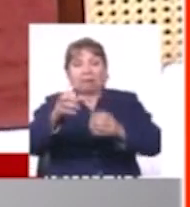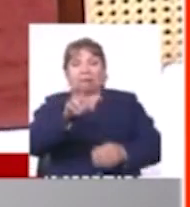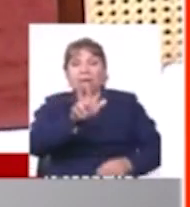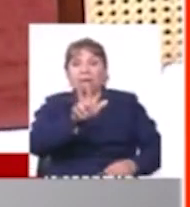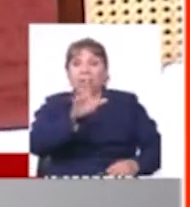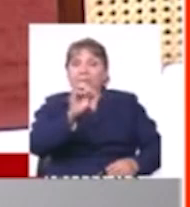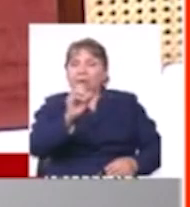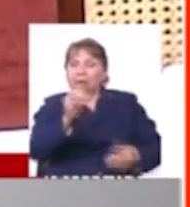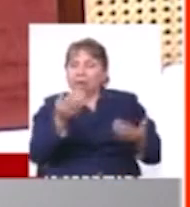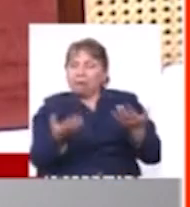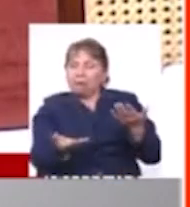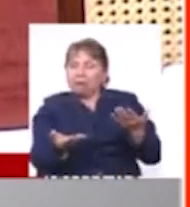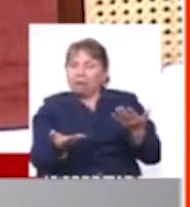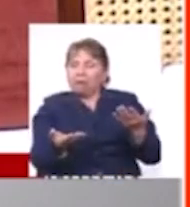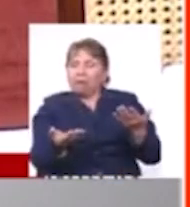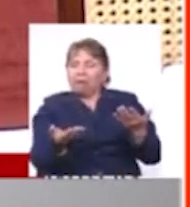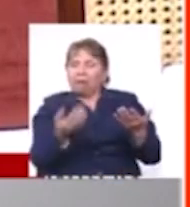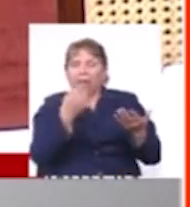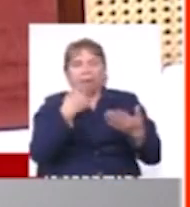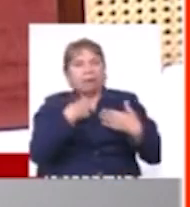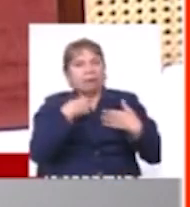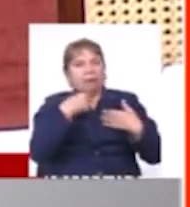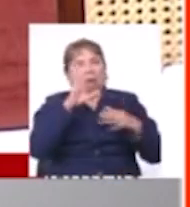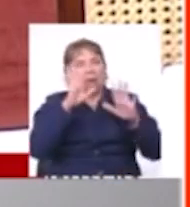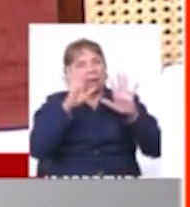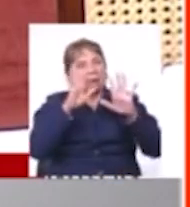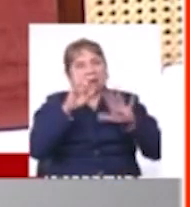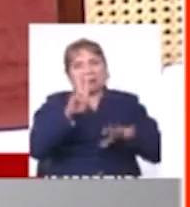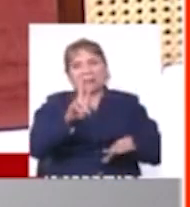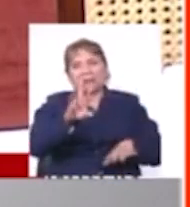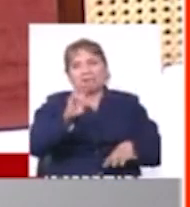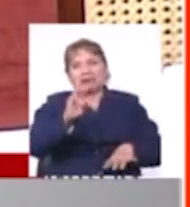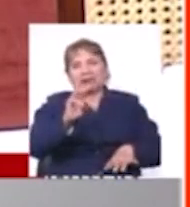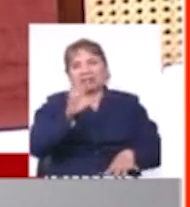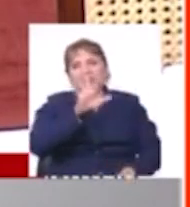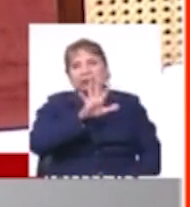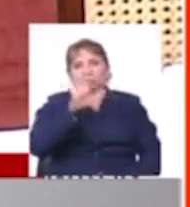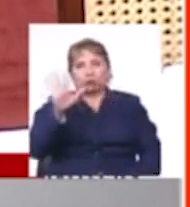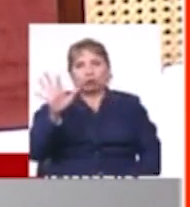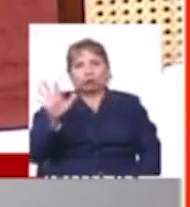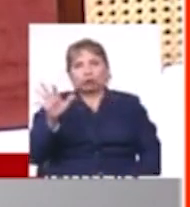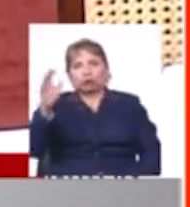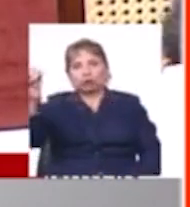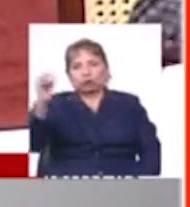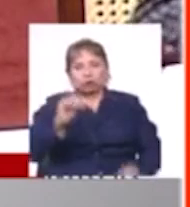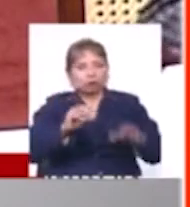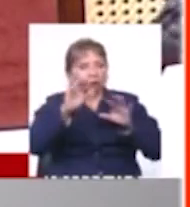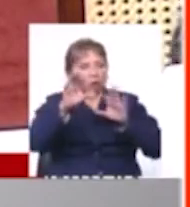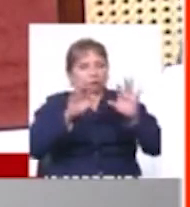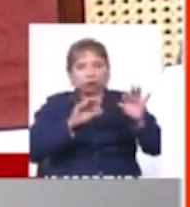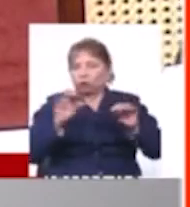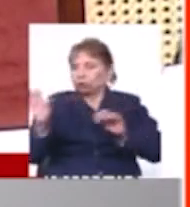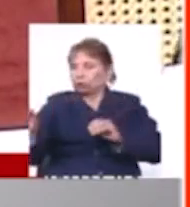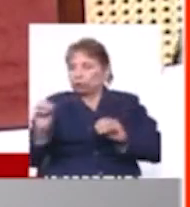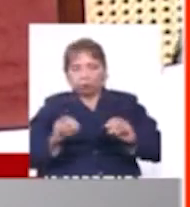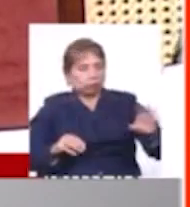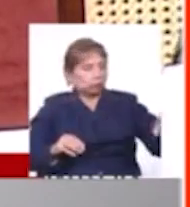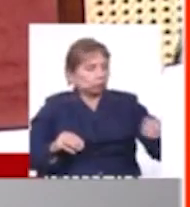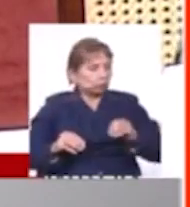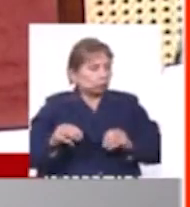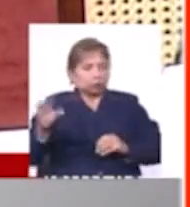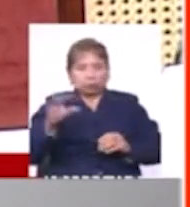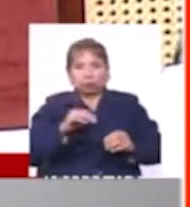inmensamente grande, entonces, y como no responden ellos, como no les interesa lo que es rentabilidad, lo que es utilidad, lo que es